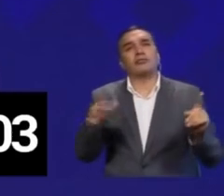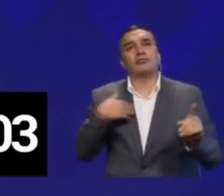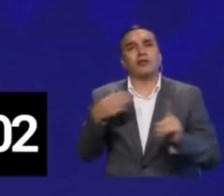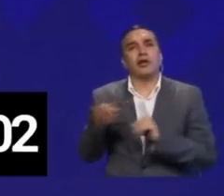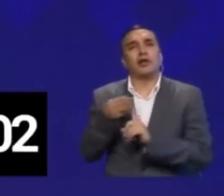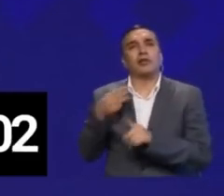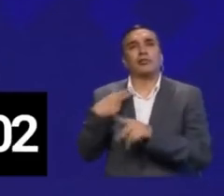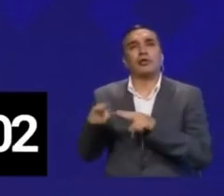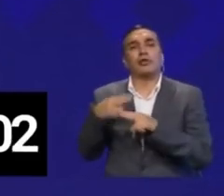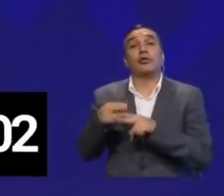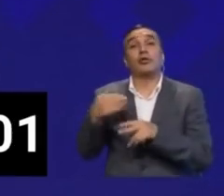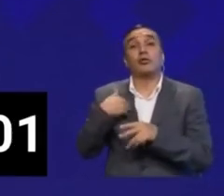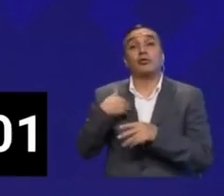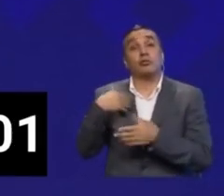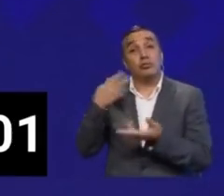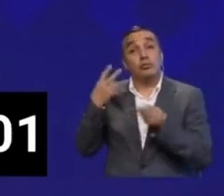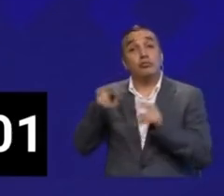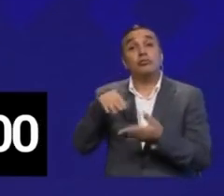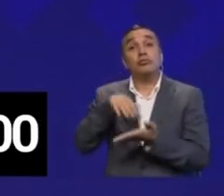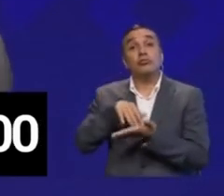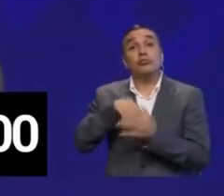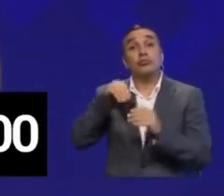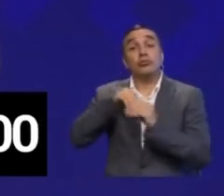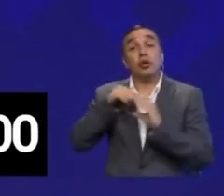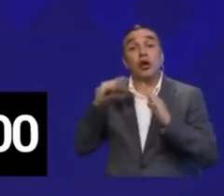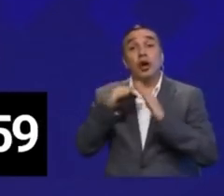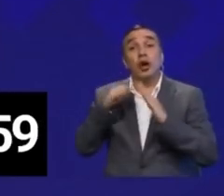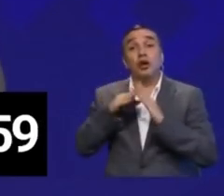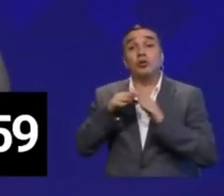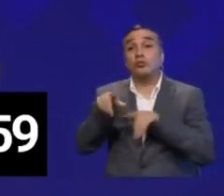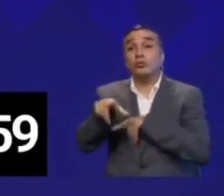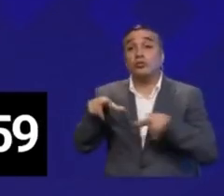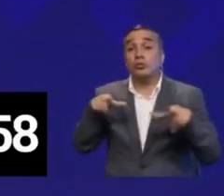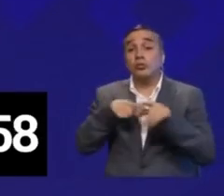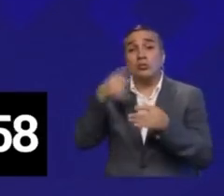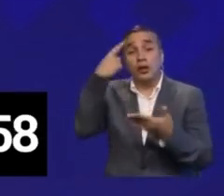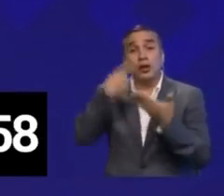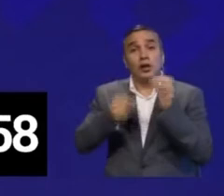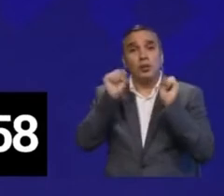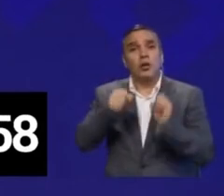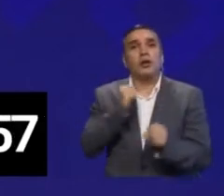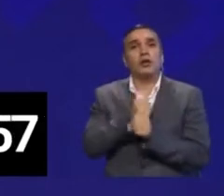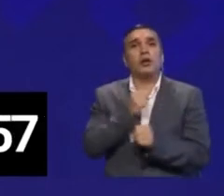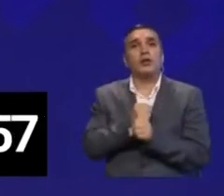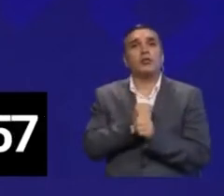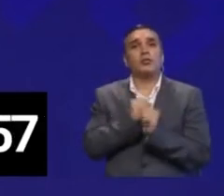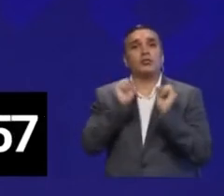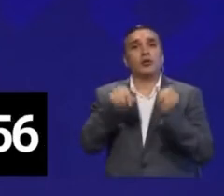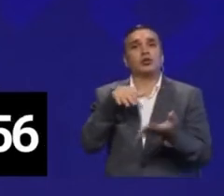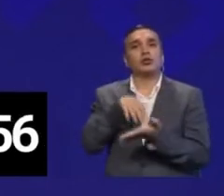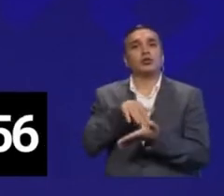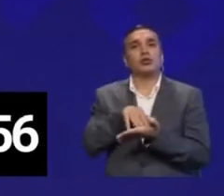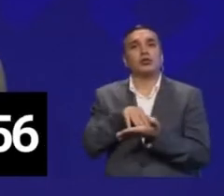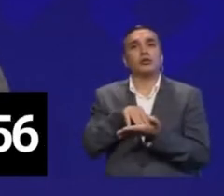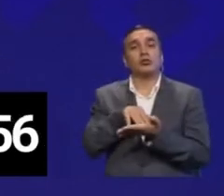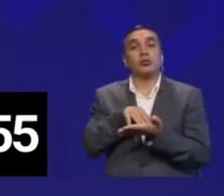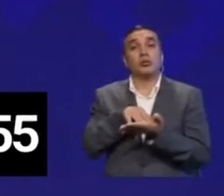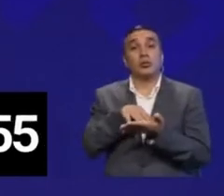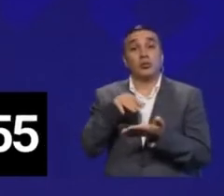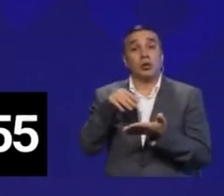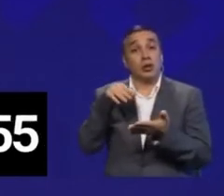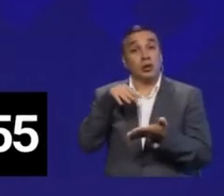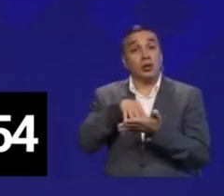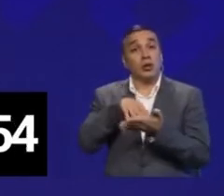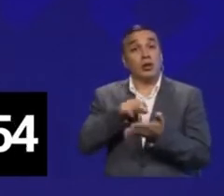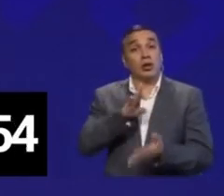y va a tener su carrera en su casa, en su área, para que pueda trabajar y pueda estudiar. Y las carreras